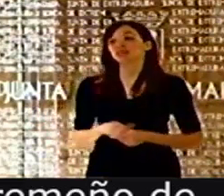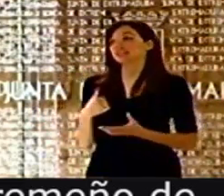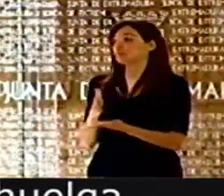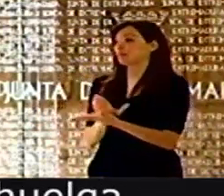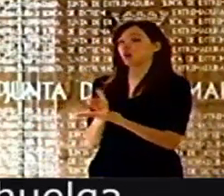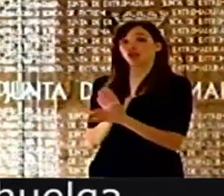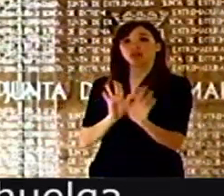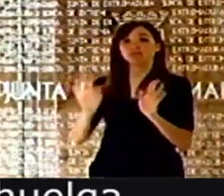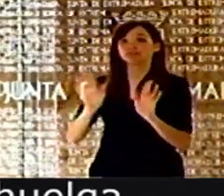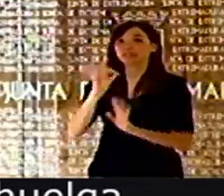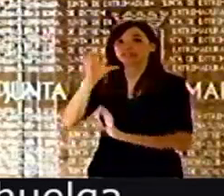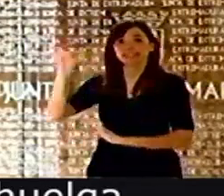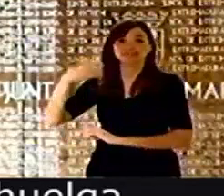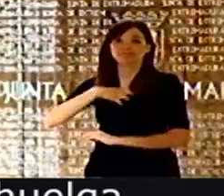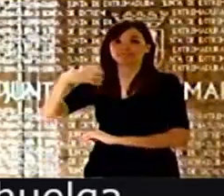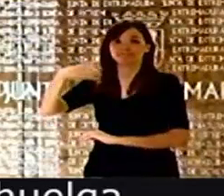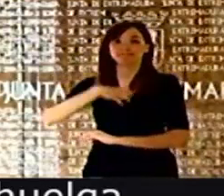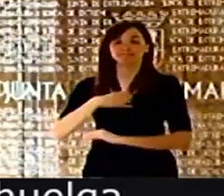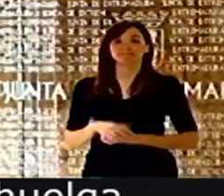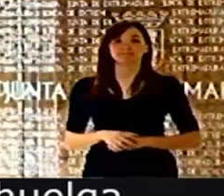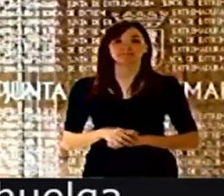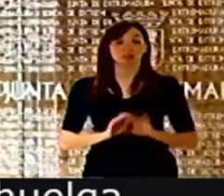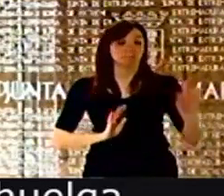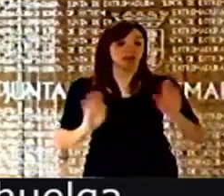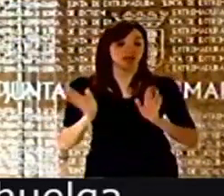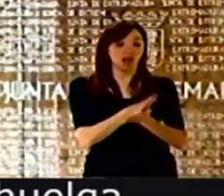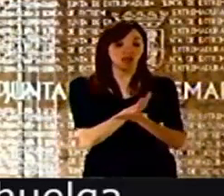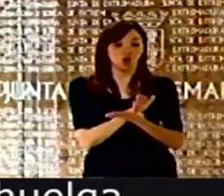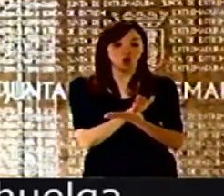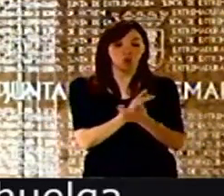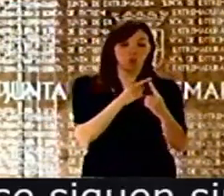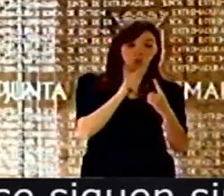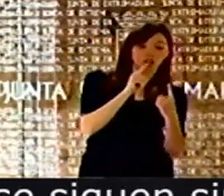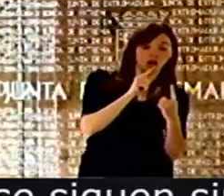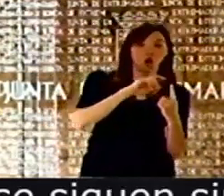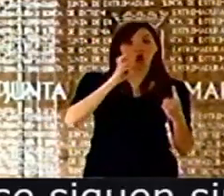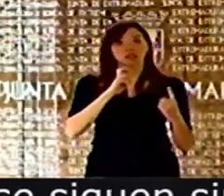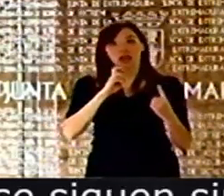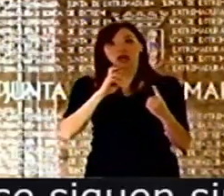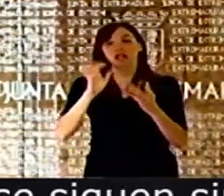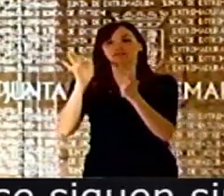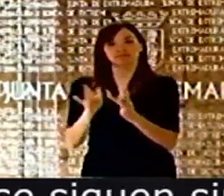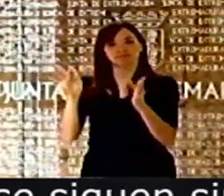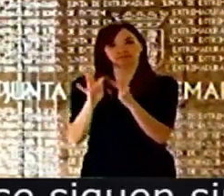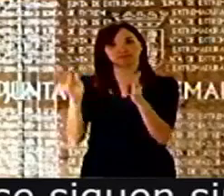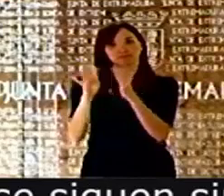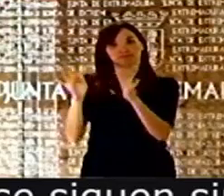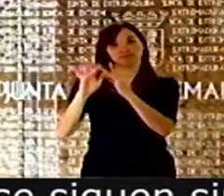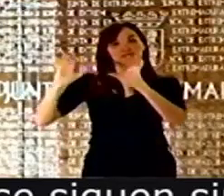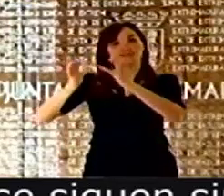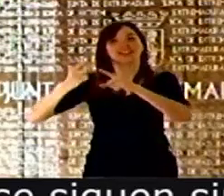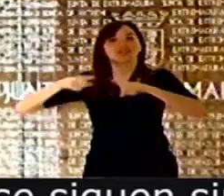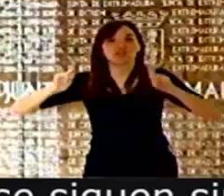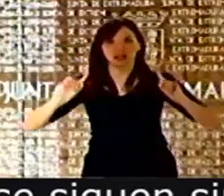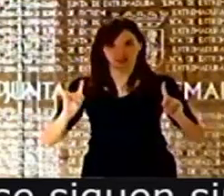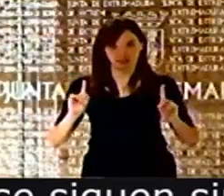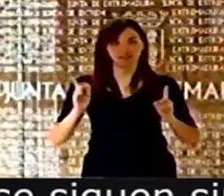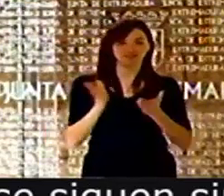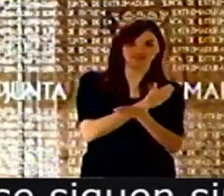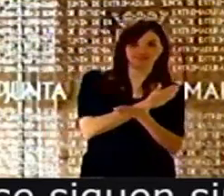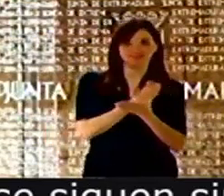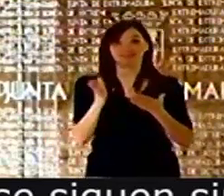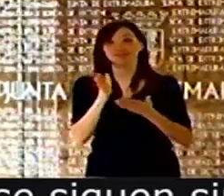Servicio Extremeño de Salud. La mediación es una cosa y la interlocución y comunicación permanente con esta Administración es otra. Por eso yo